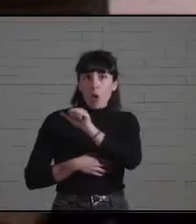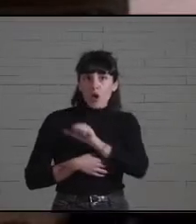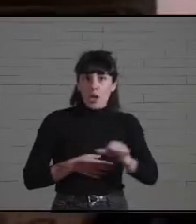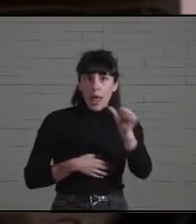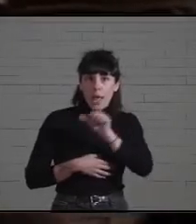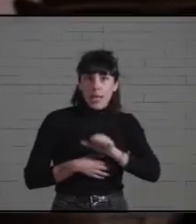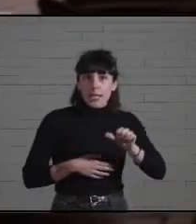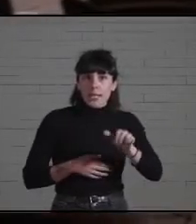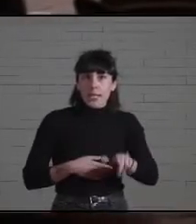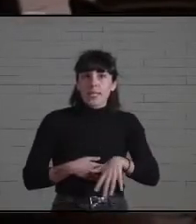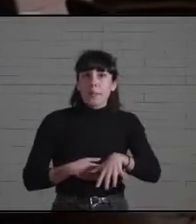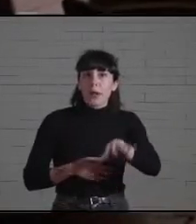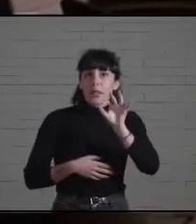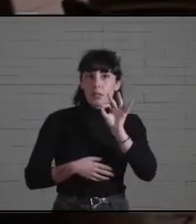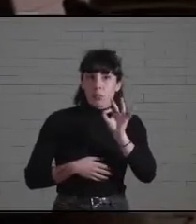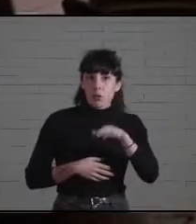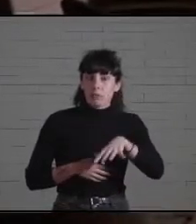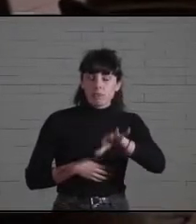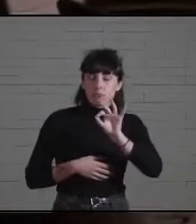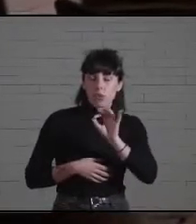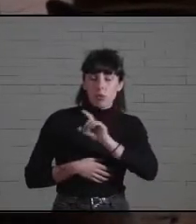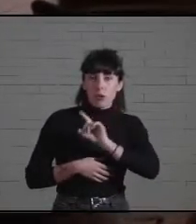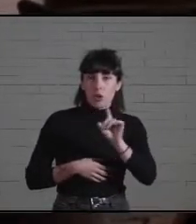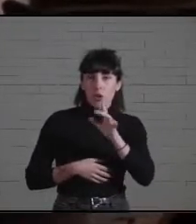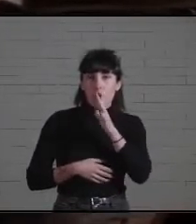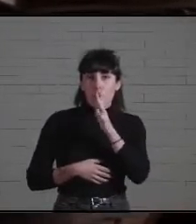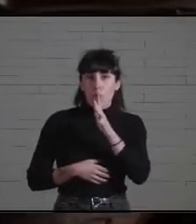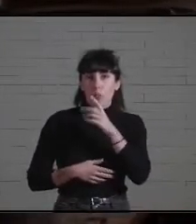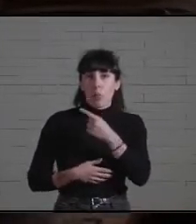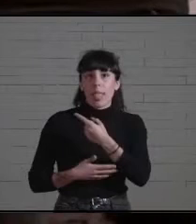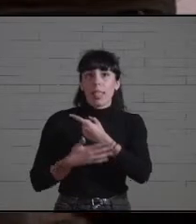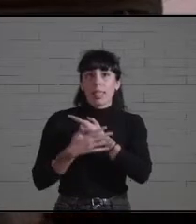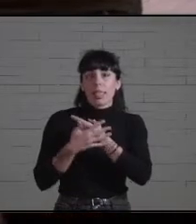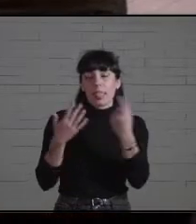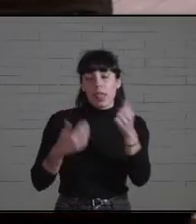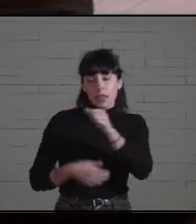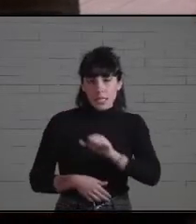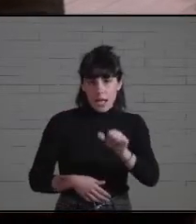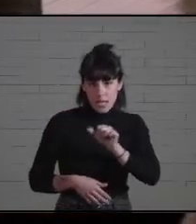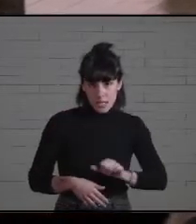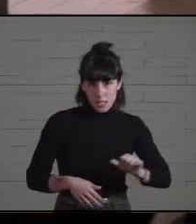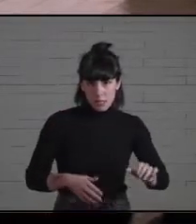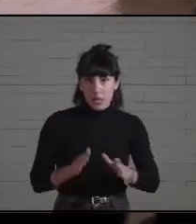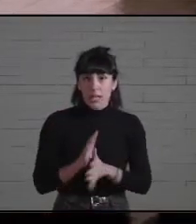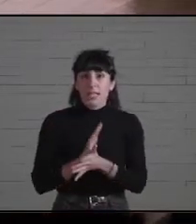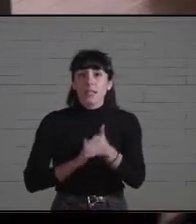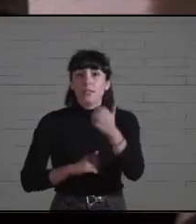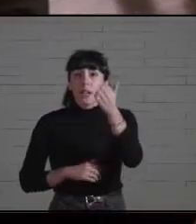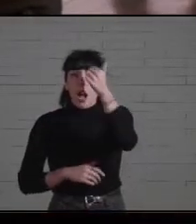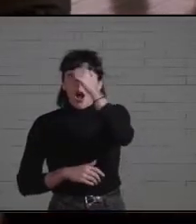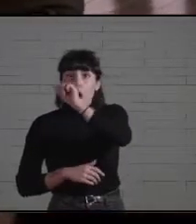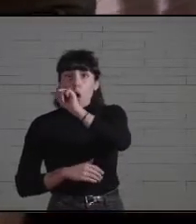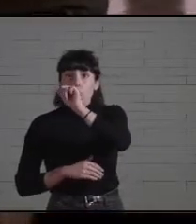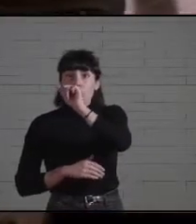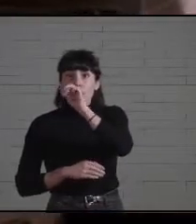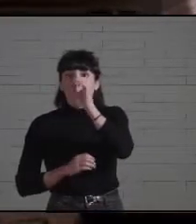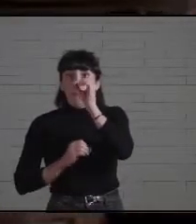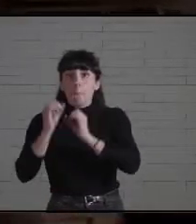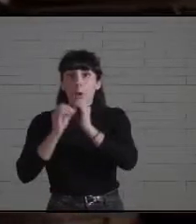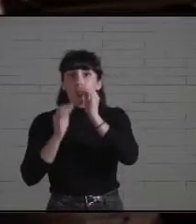disponibles, que estaban disponibles para ellas, que son las 16 semanas. Y en los hombres este porcentaje sube